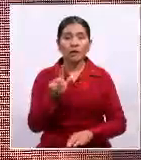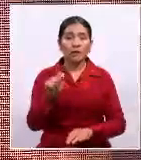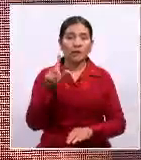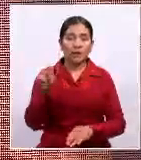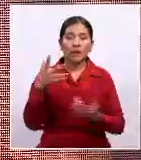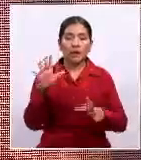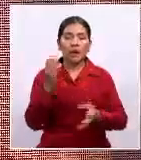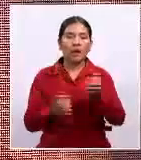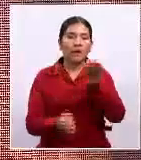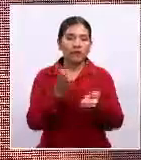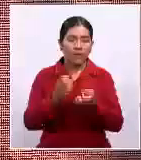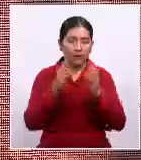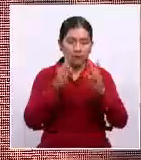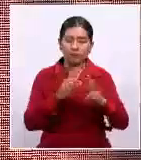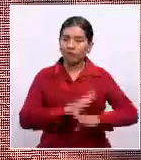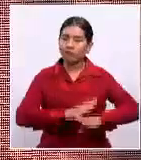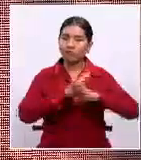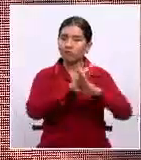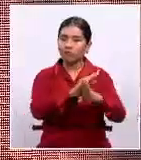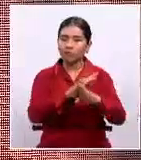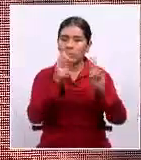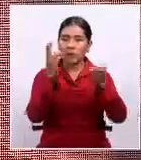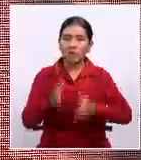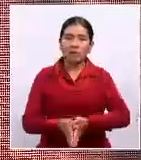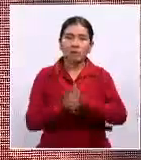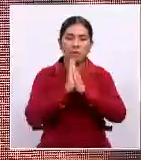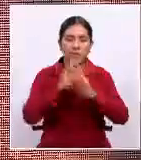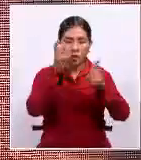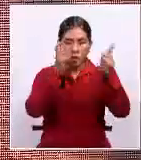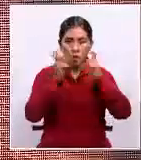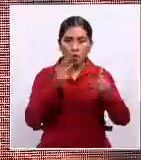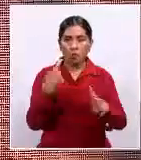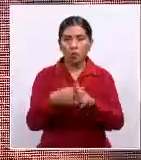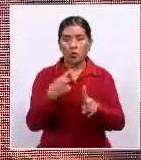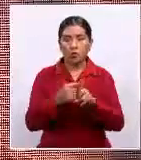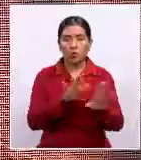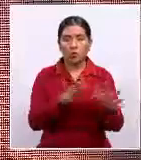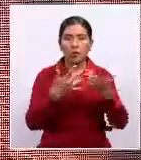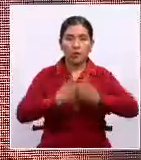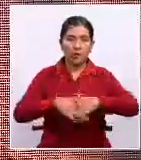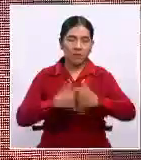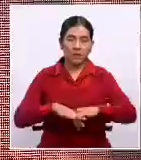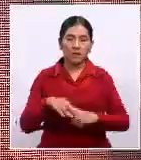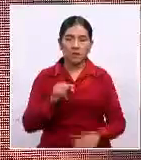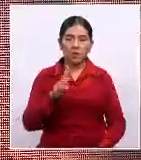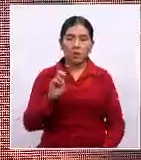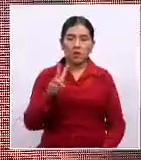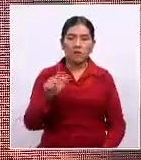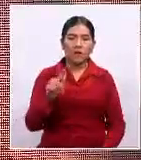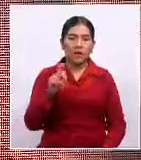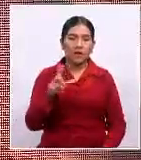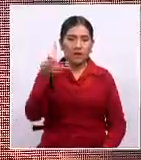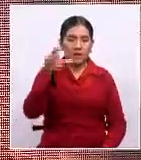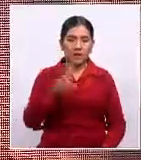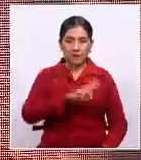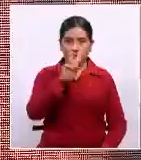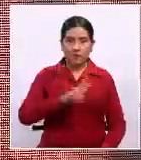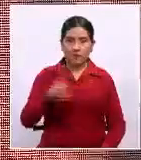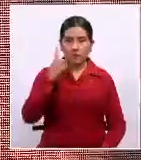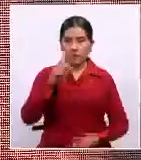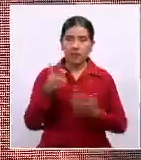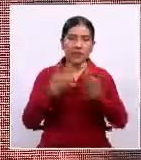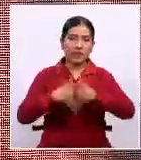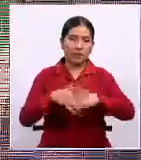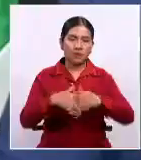y determinó rechazar la solicitud de traspaso de control efectivo de la empresa Nueva Telviva a la empresa Valesia